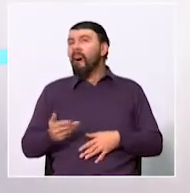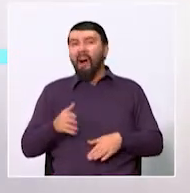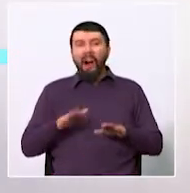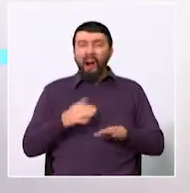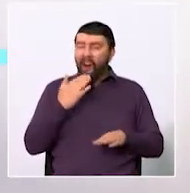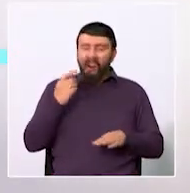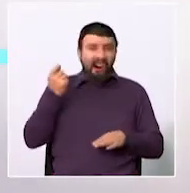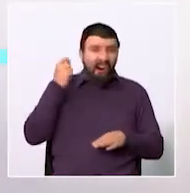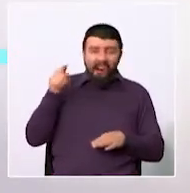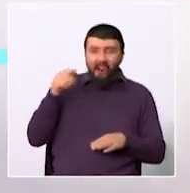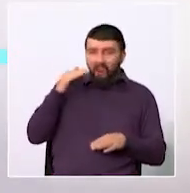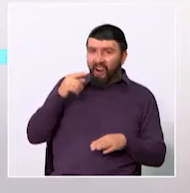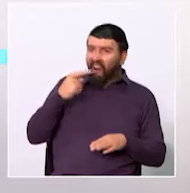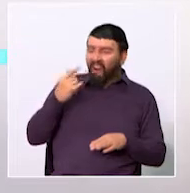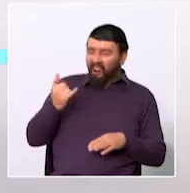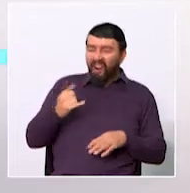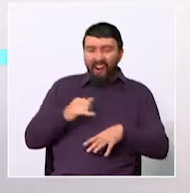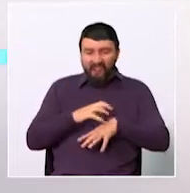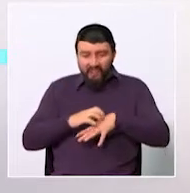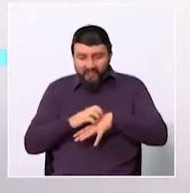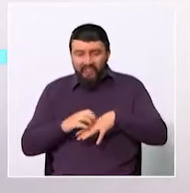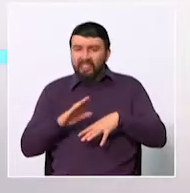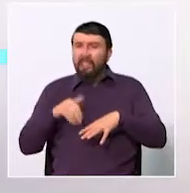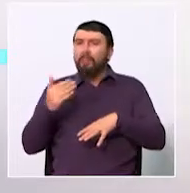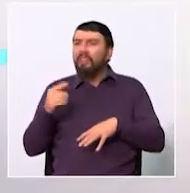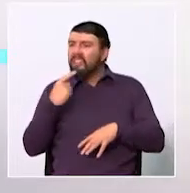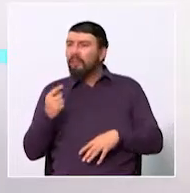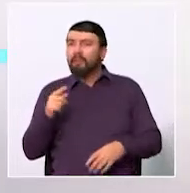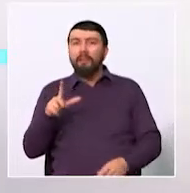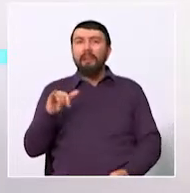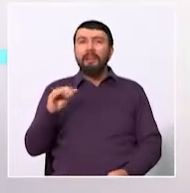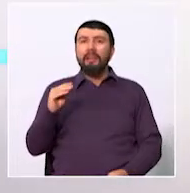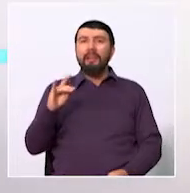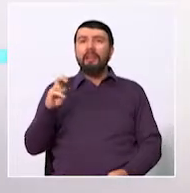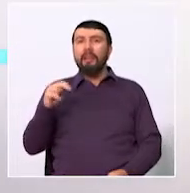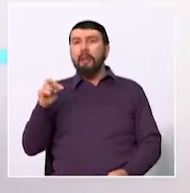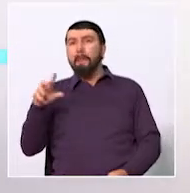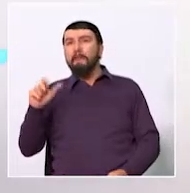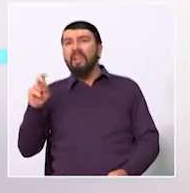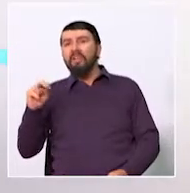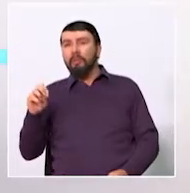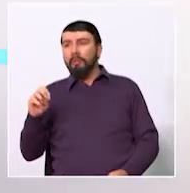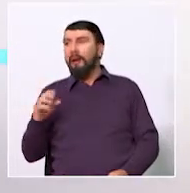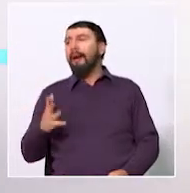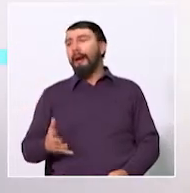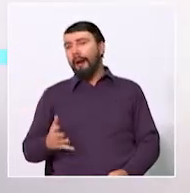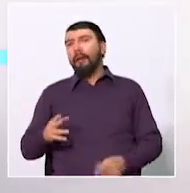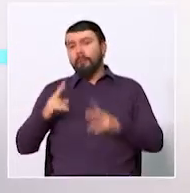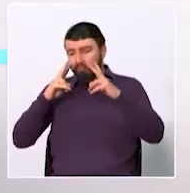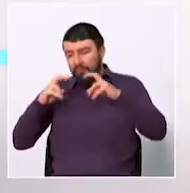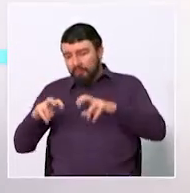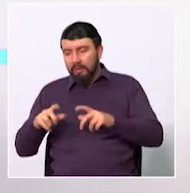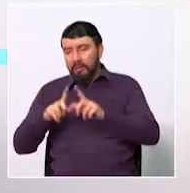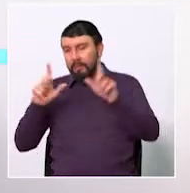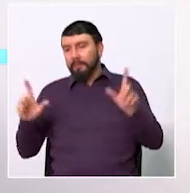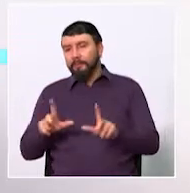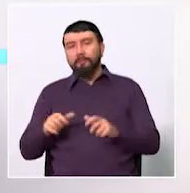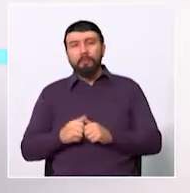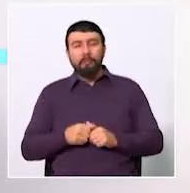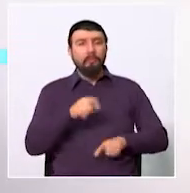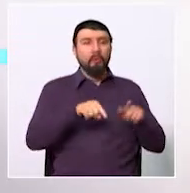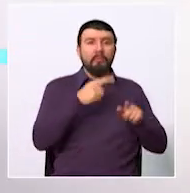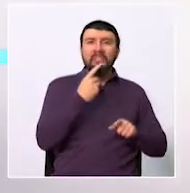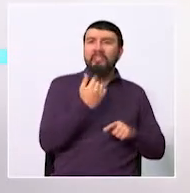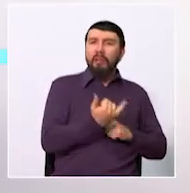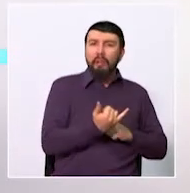ahorita la señora el señor decía una alergia de permiso que la lic en plano a hizo el diagnóstico pero mucha gente dice no es que yo